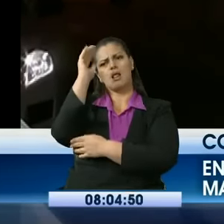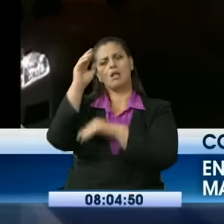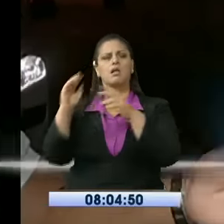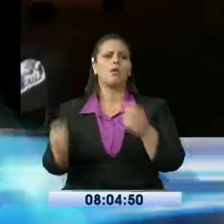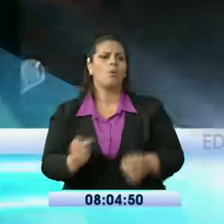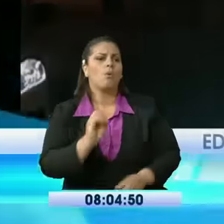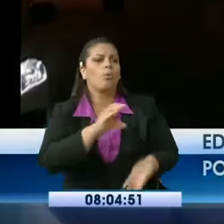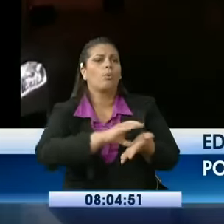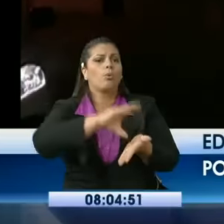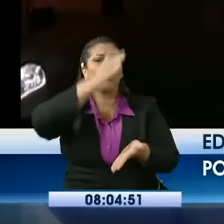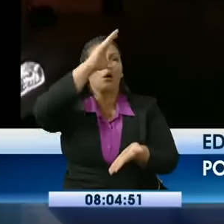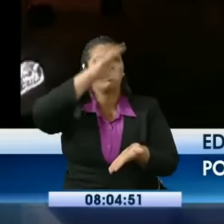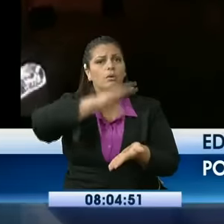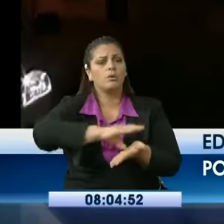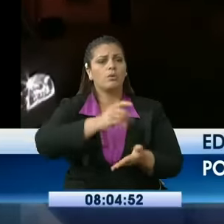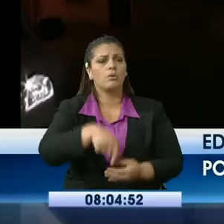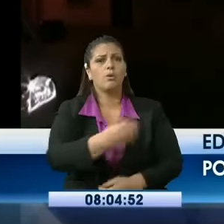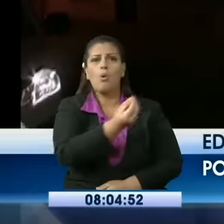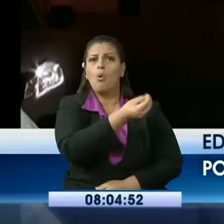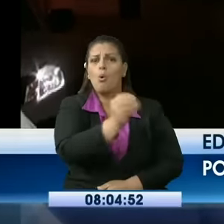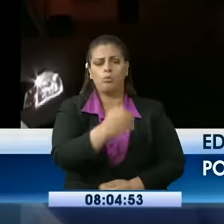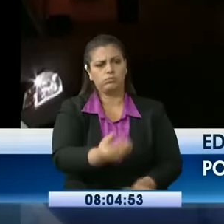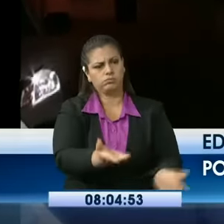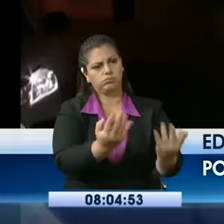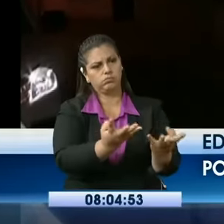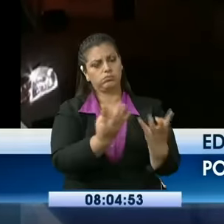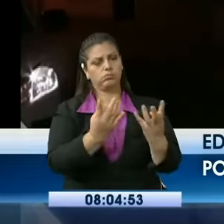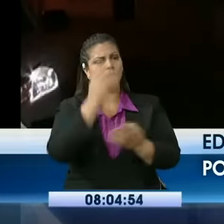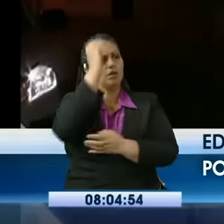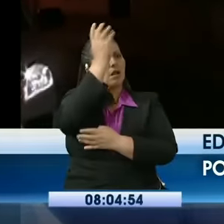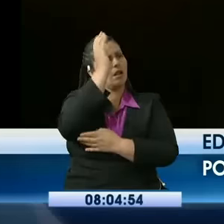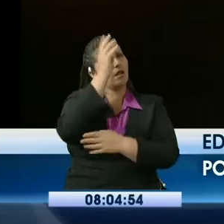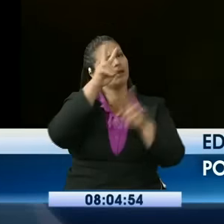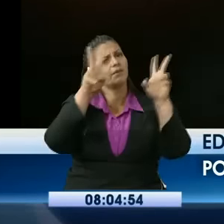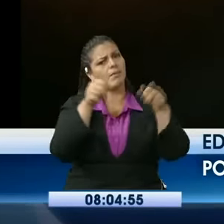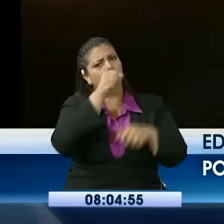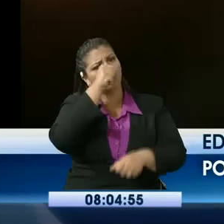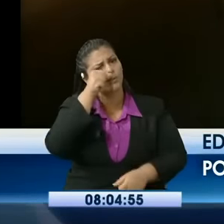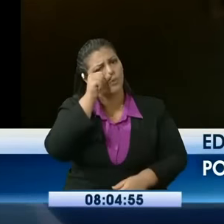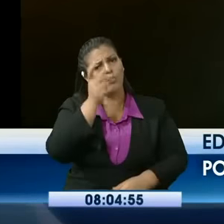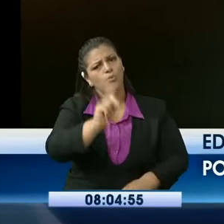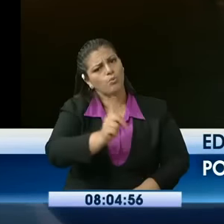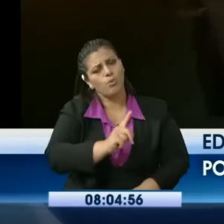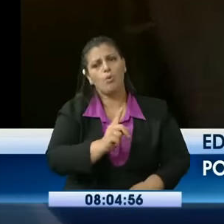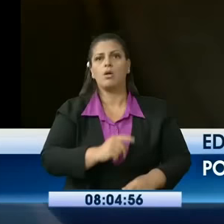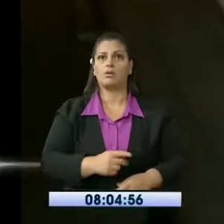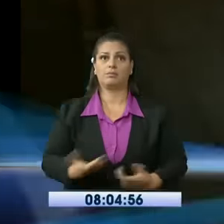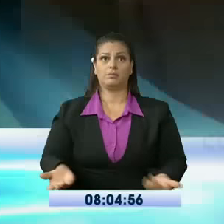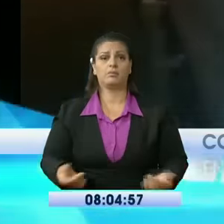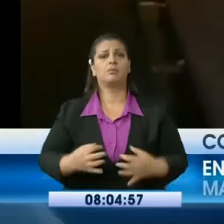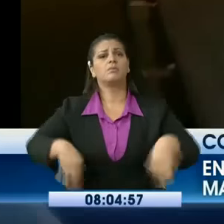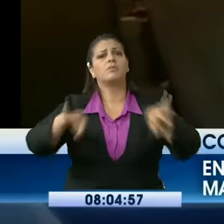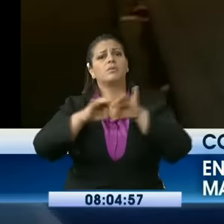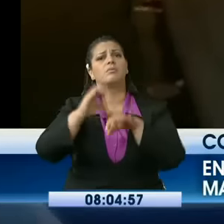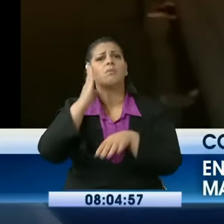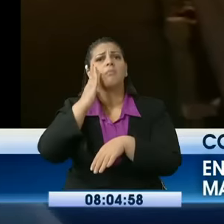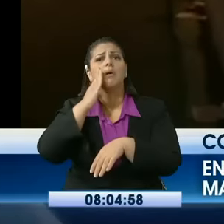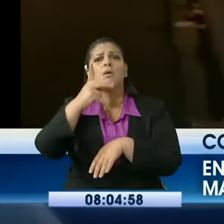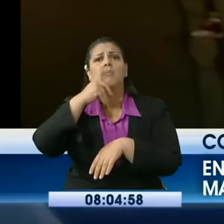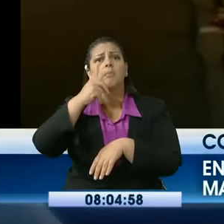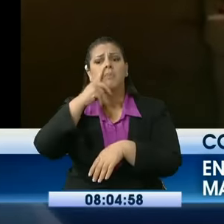es necesario también que debe existir un control por parte de los padres. En esta ocasión, la Policía Nacional no